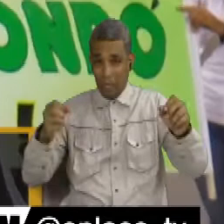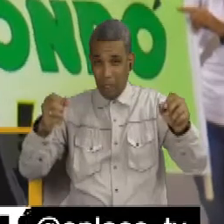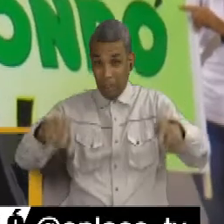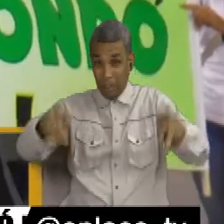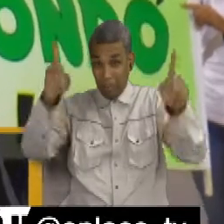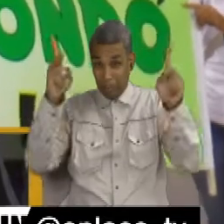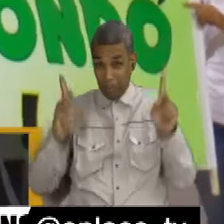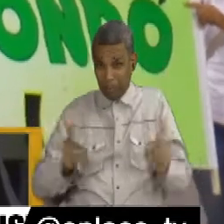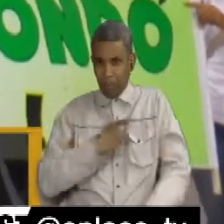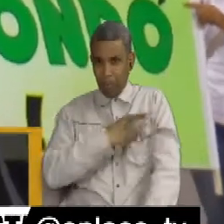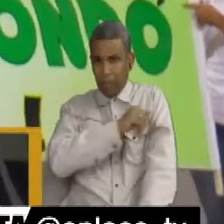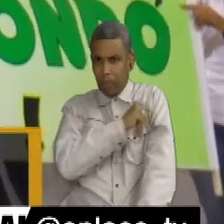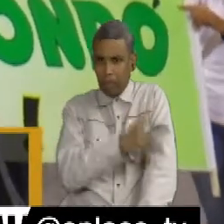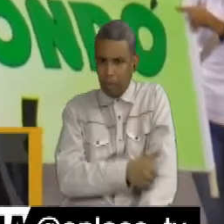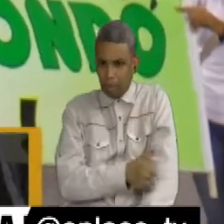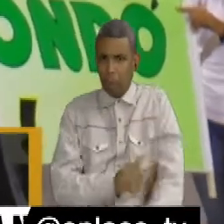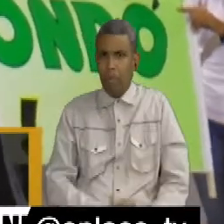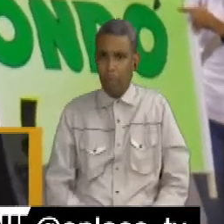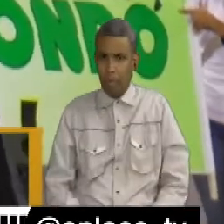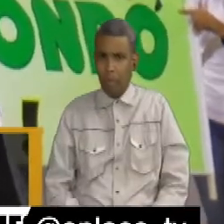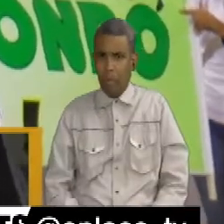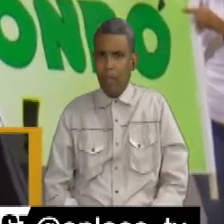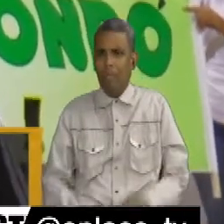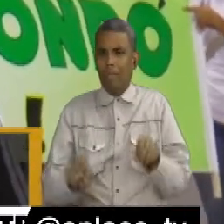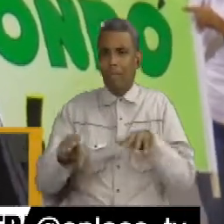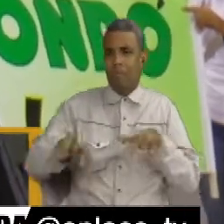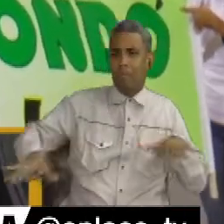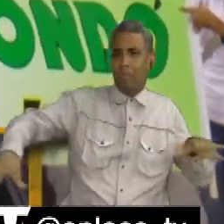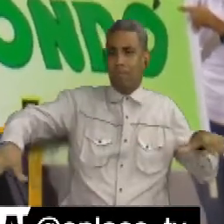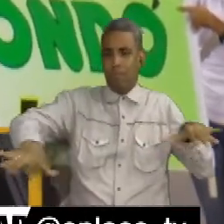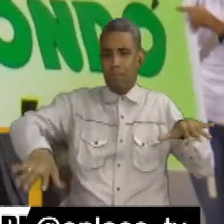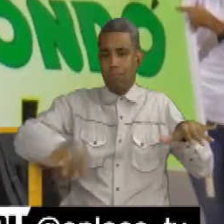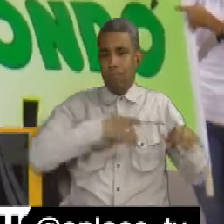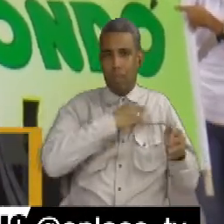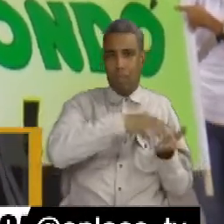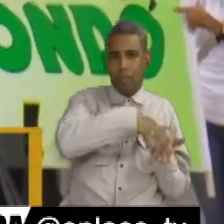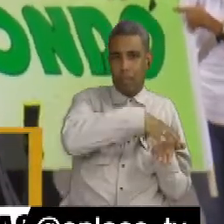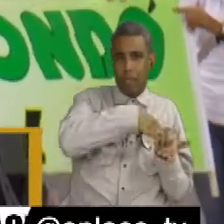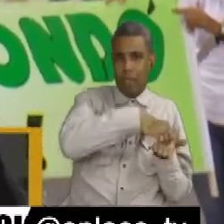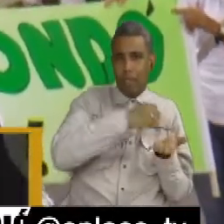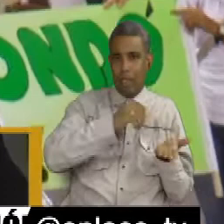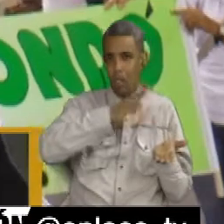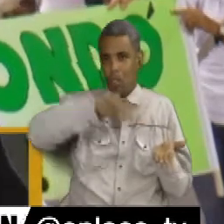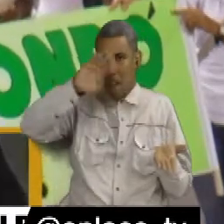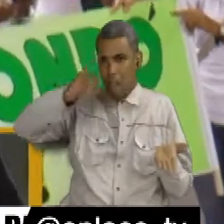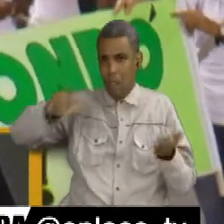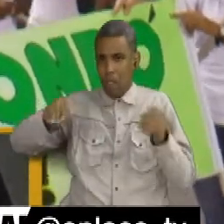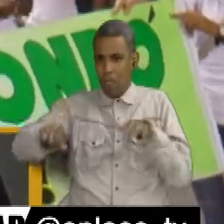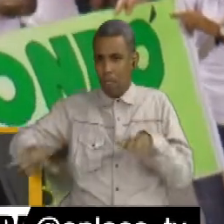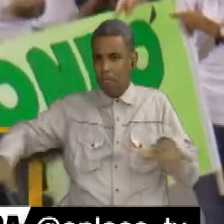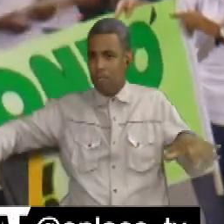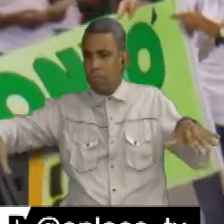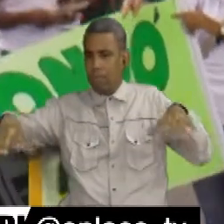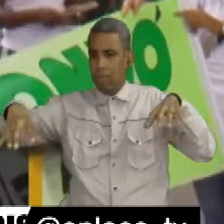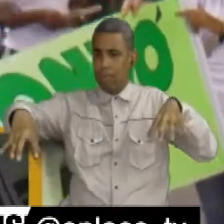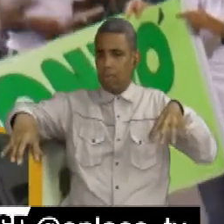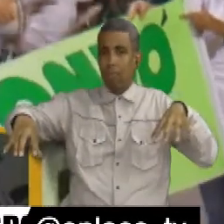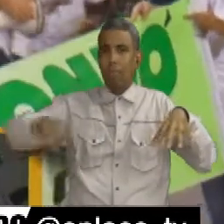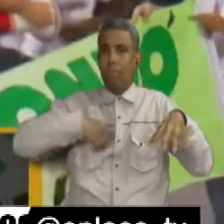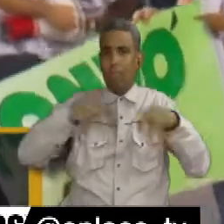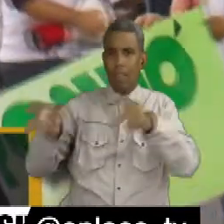Correa. Es un puente nacional, esto es una vía nacional. Es importante en estos momentos que nosotros todos